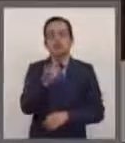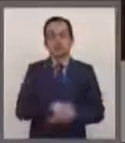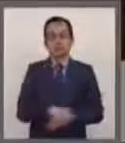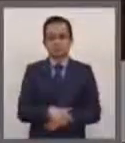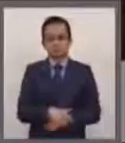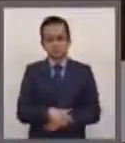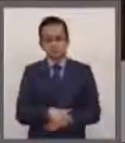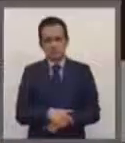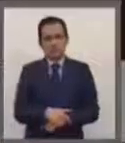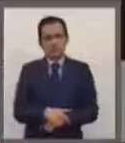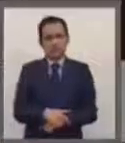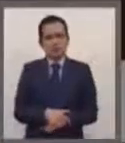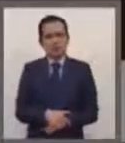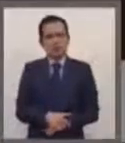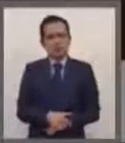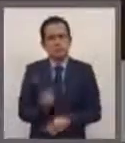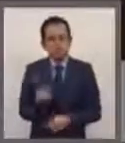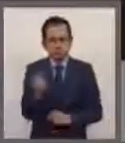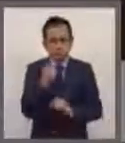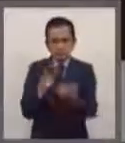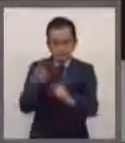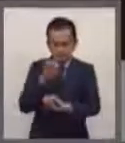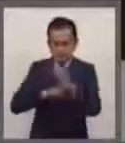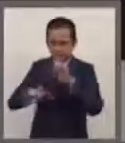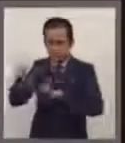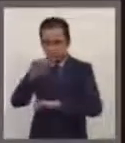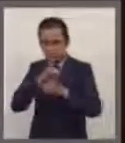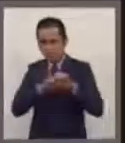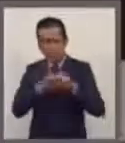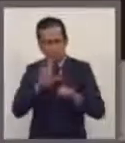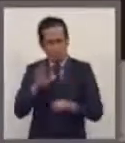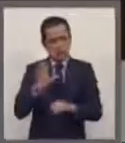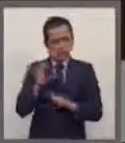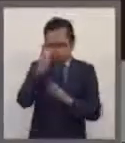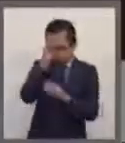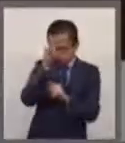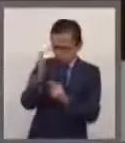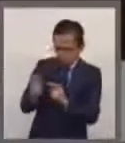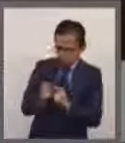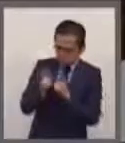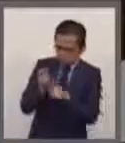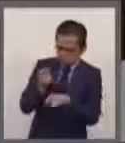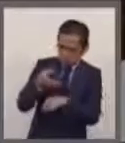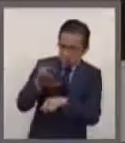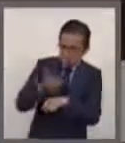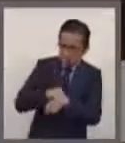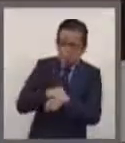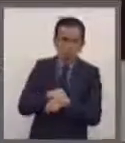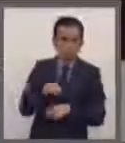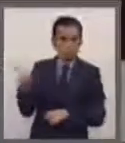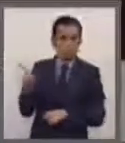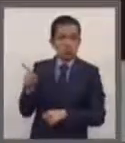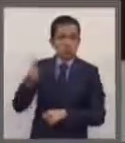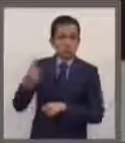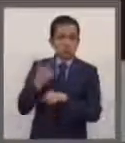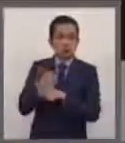Se han hecho trámites por algunas empresas para tener la autorización por parte de la Semarnat.